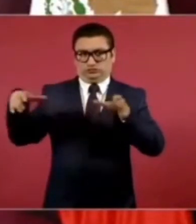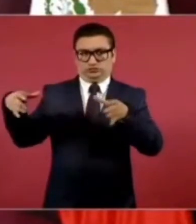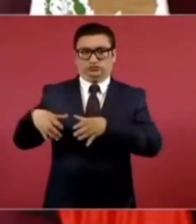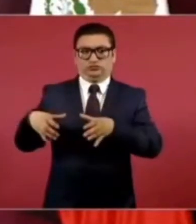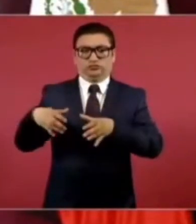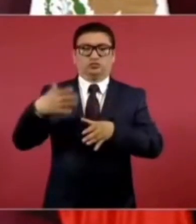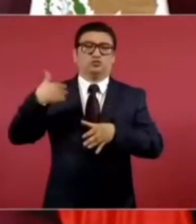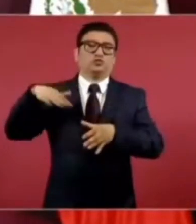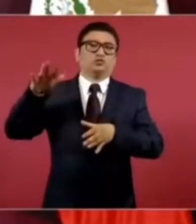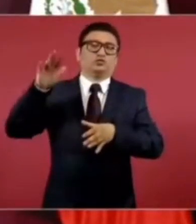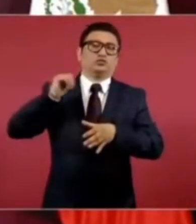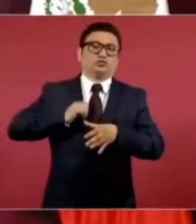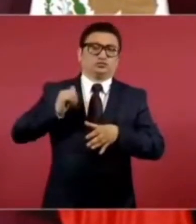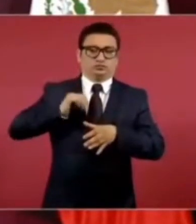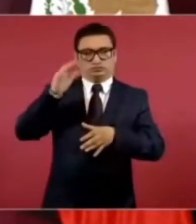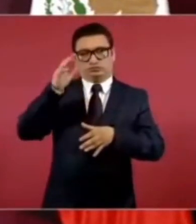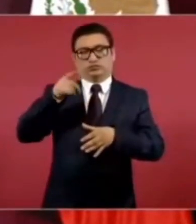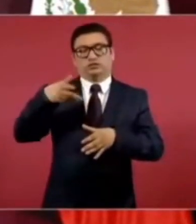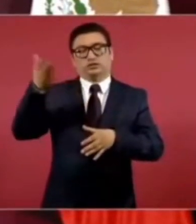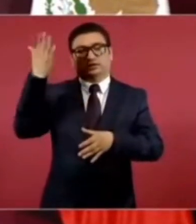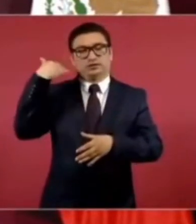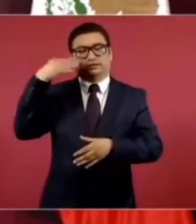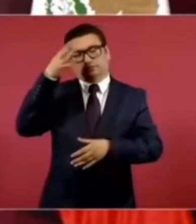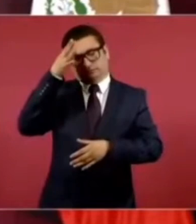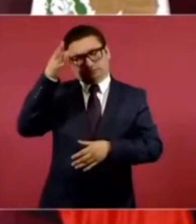viene de la época prehispánica.